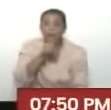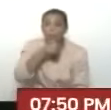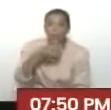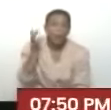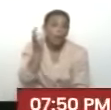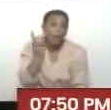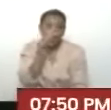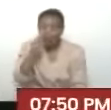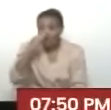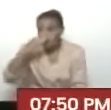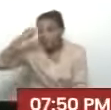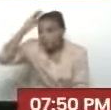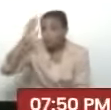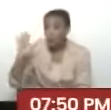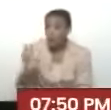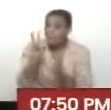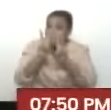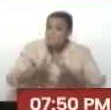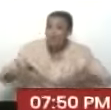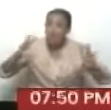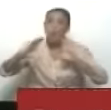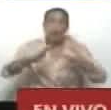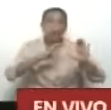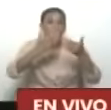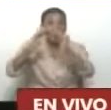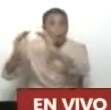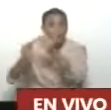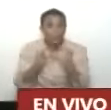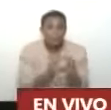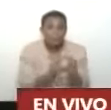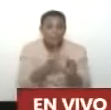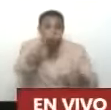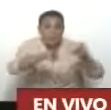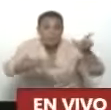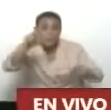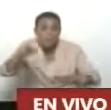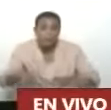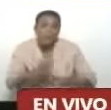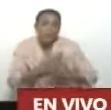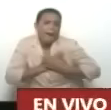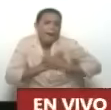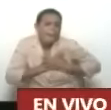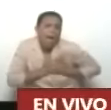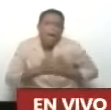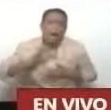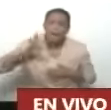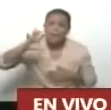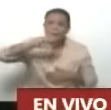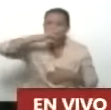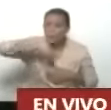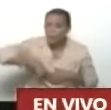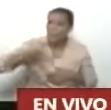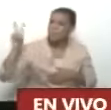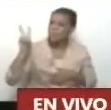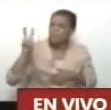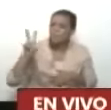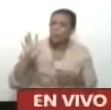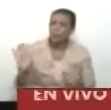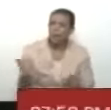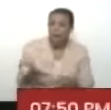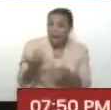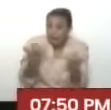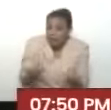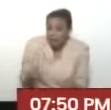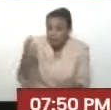abuela, a los mayores, el valor de la comunidad, el valor de amar su país, Venezuela, como ha pasado ahora,